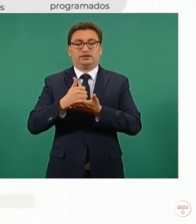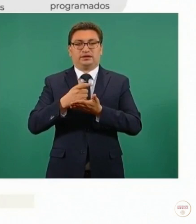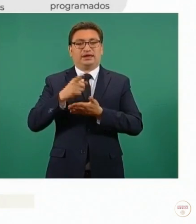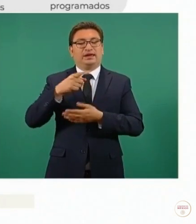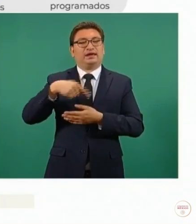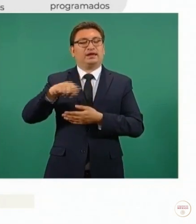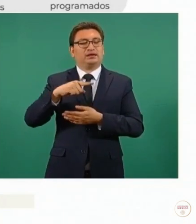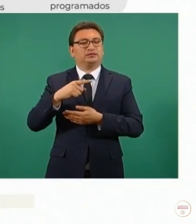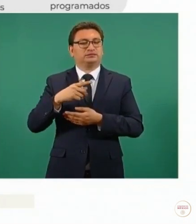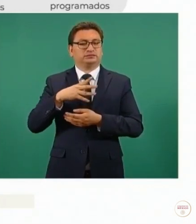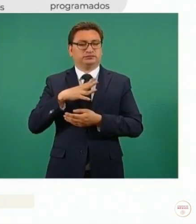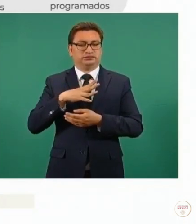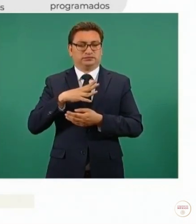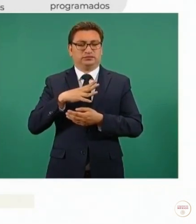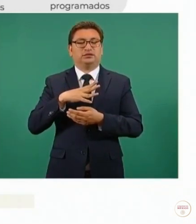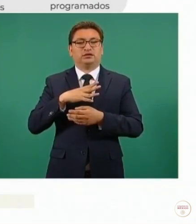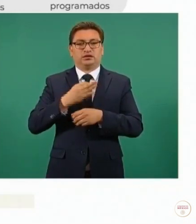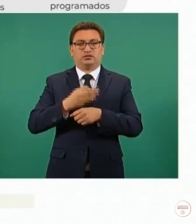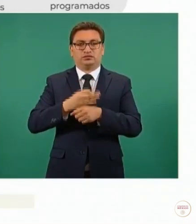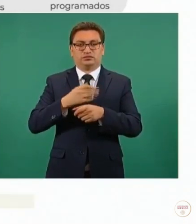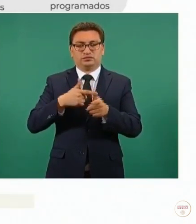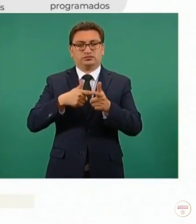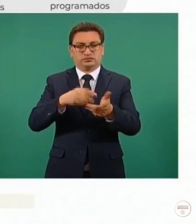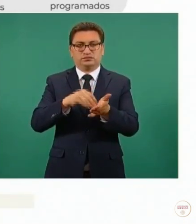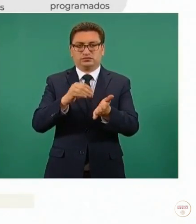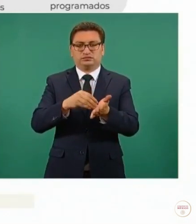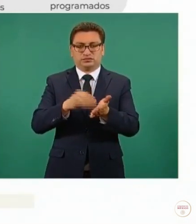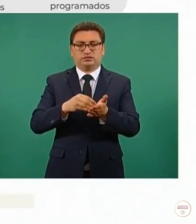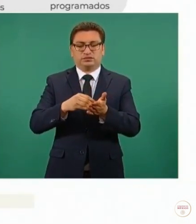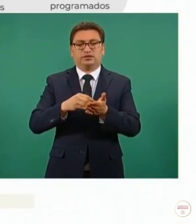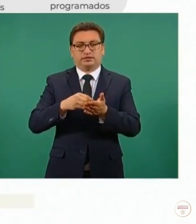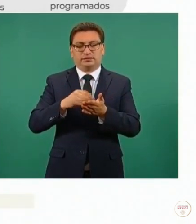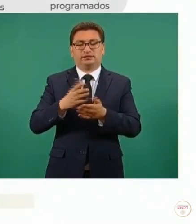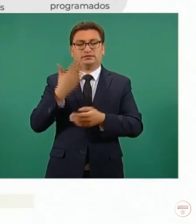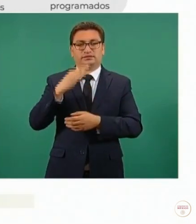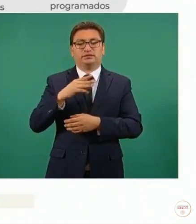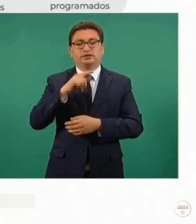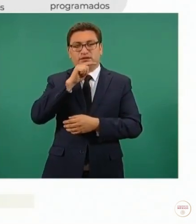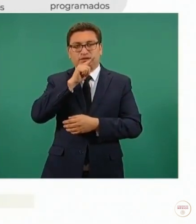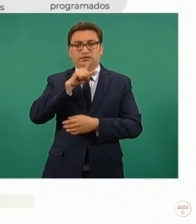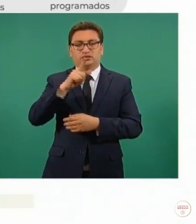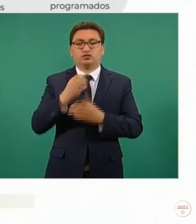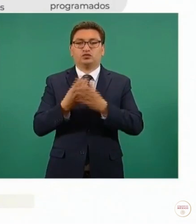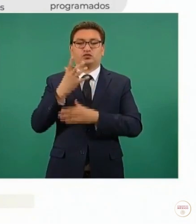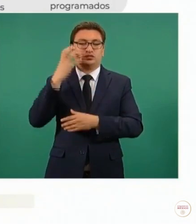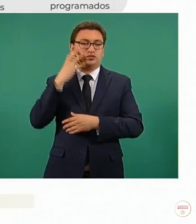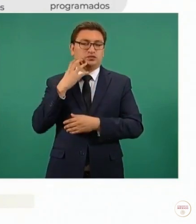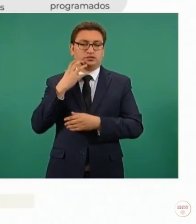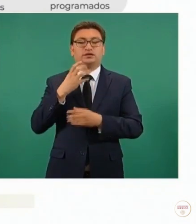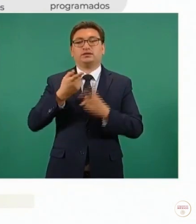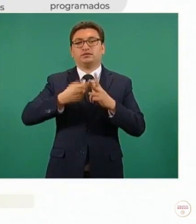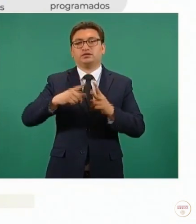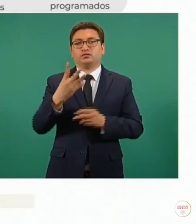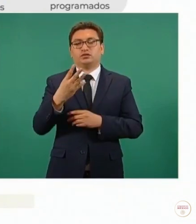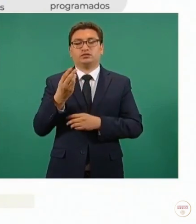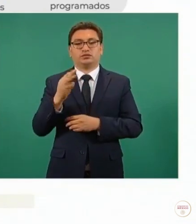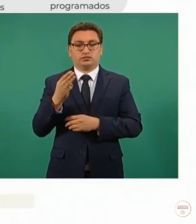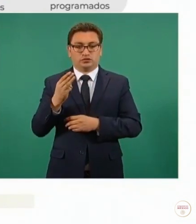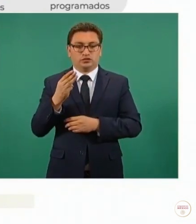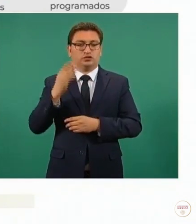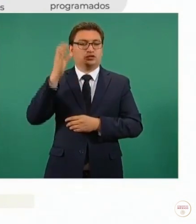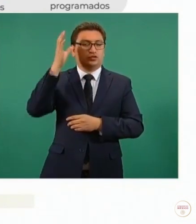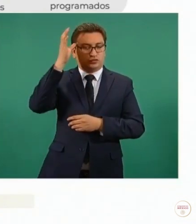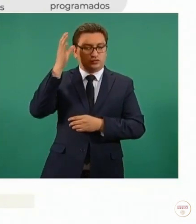esto incluye Jalisco y Nuevo León, que todavía están activas, y los que iniciaron el 4 de mayo son Colima,